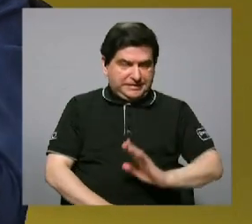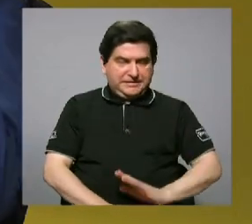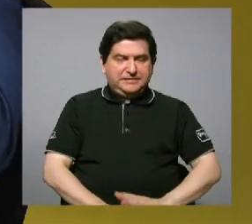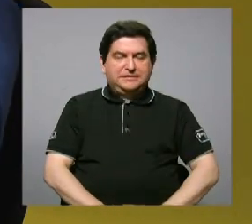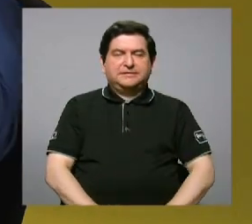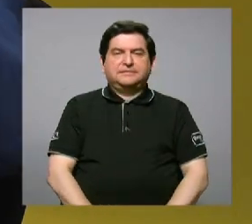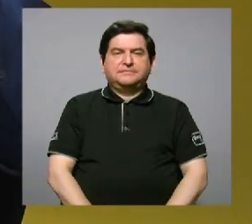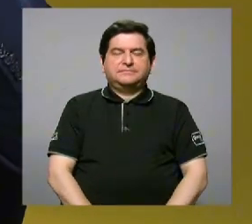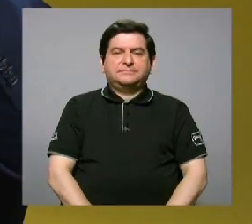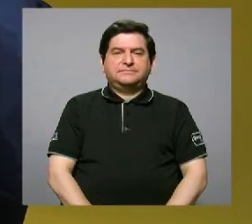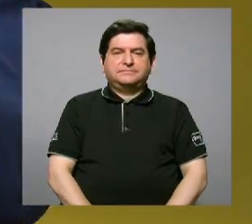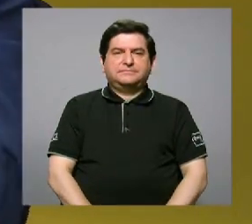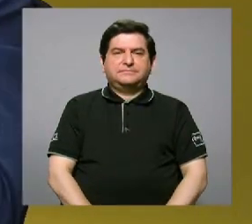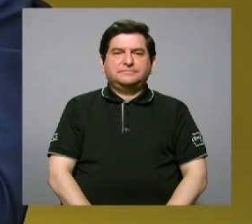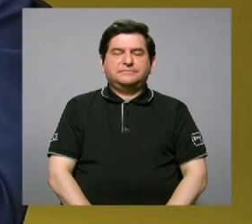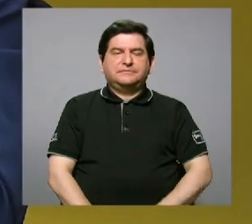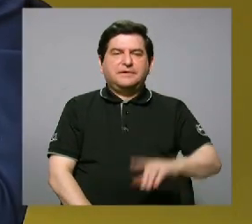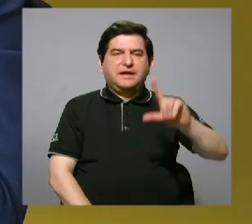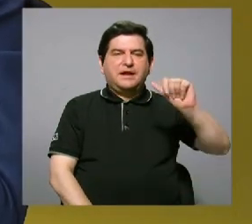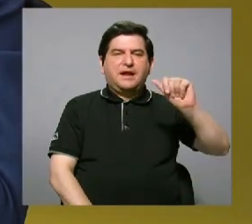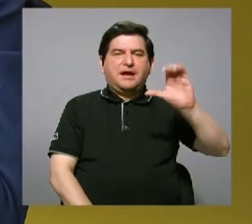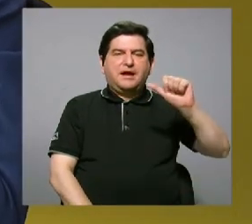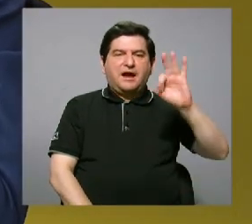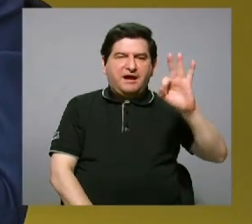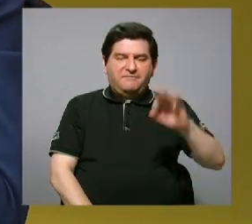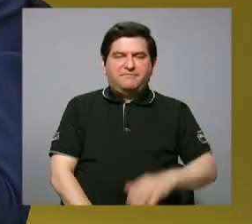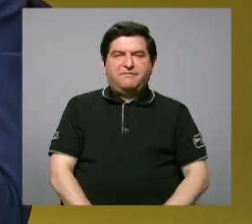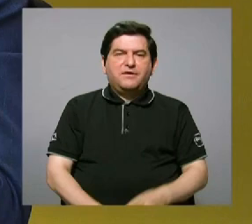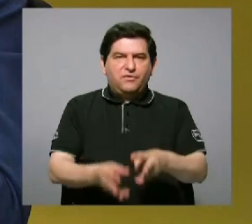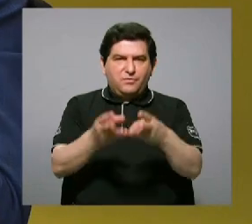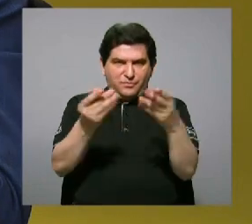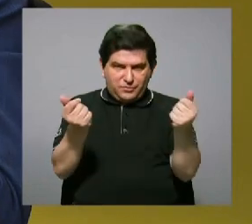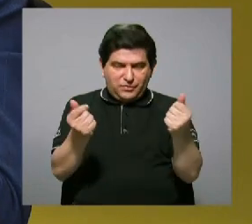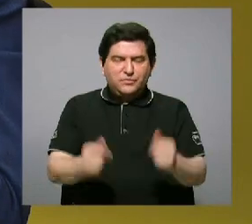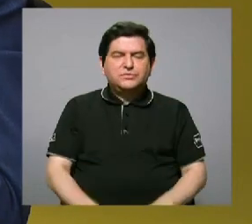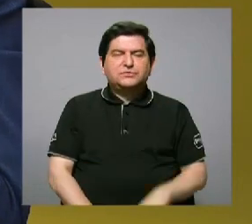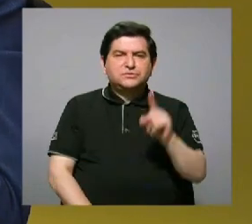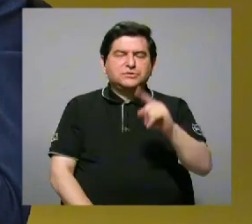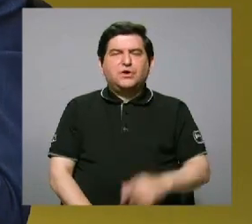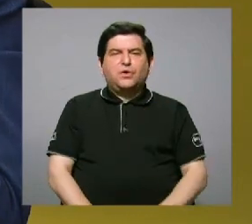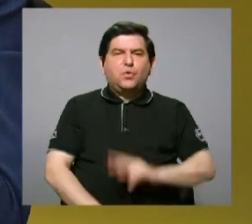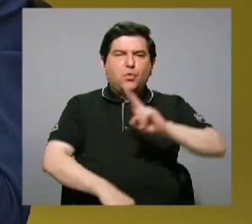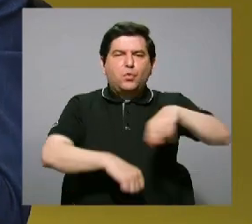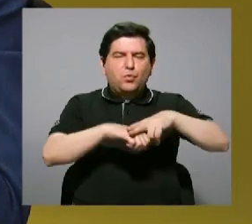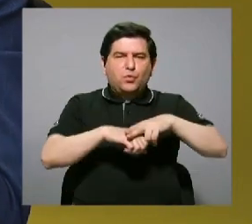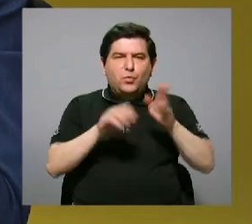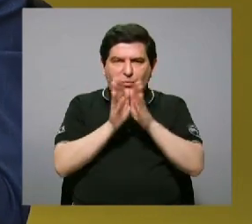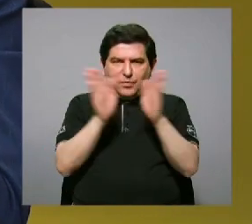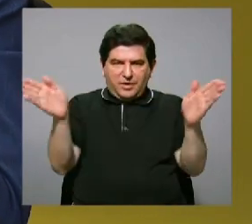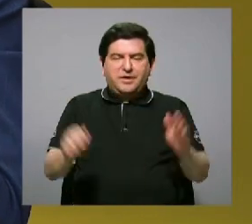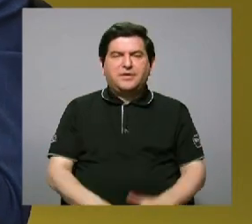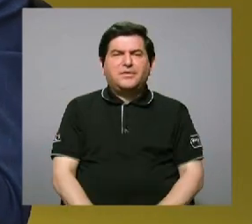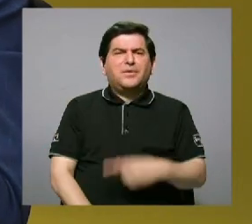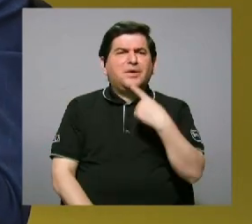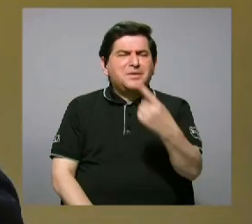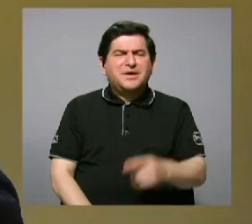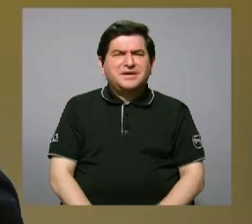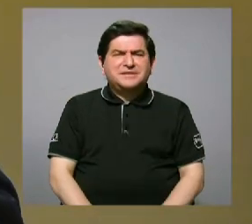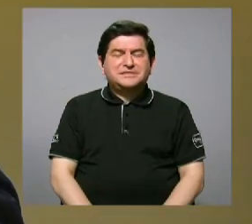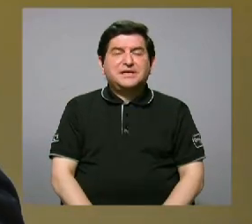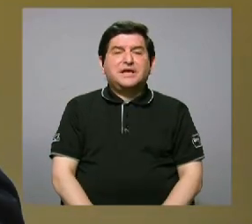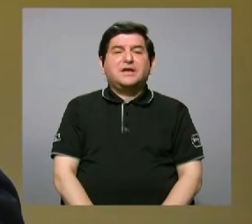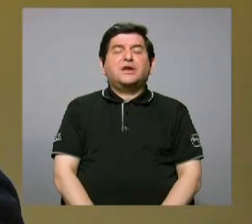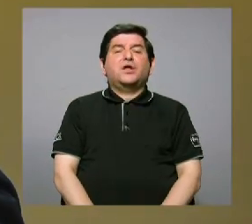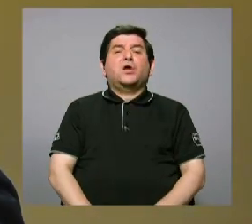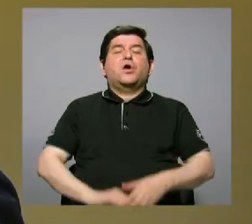y la CAF genera un promedio. Perdón, y tal vez para decirlo, la CAF es la